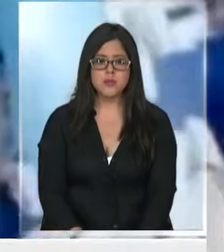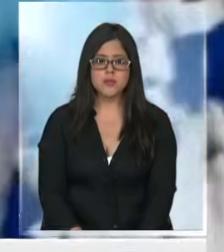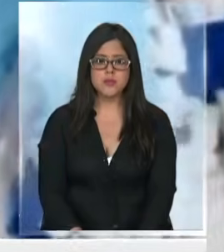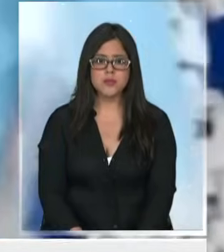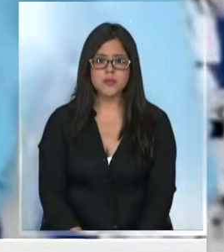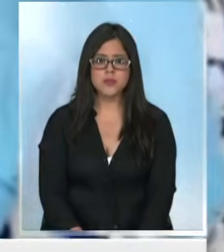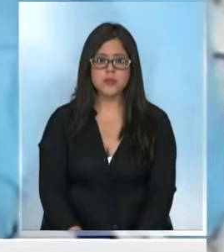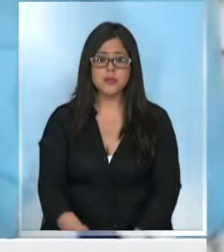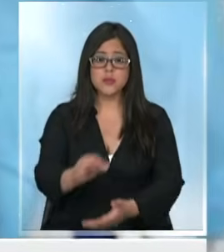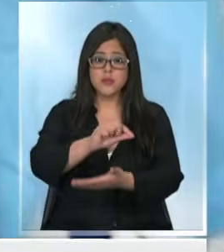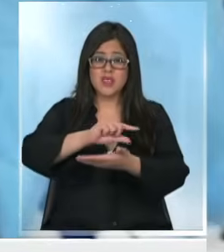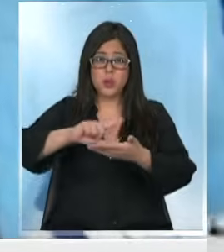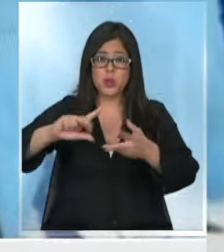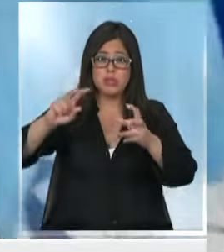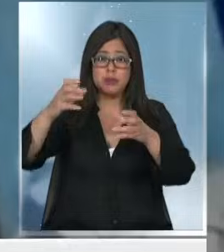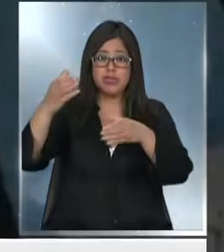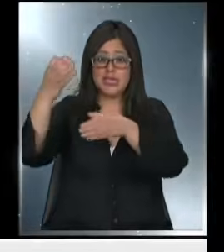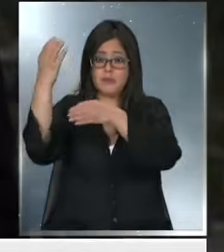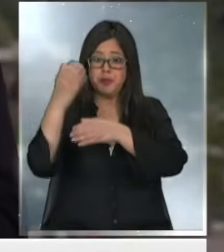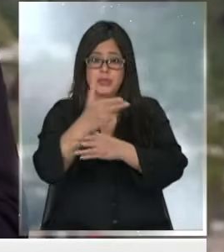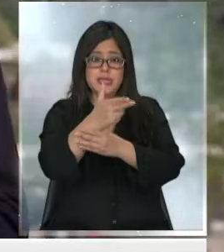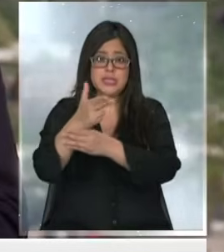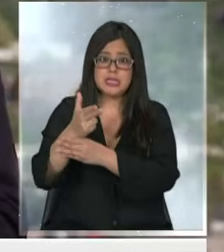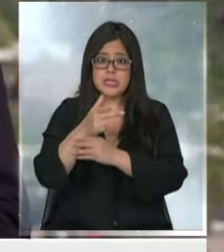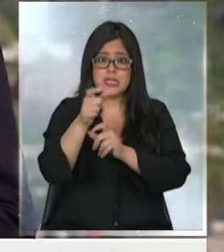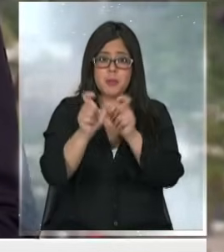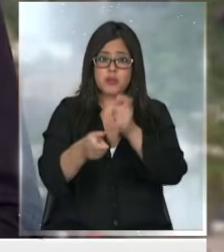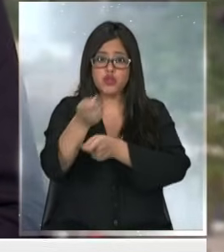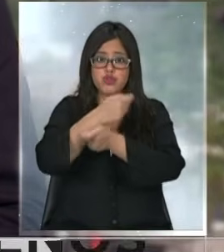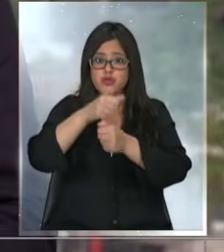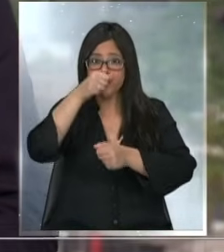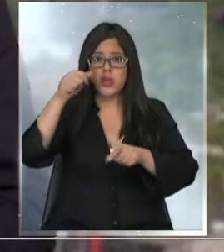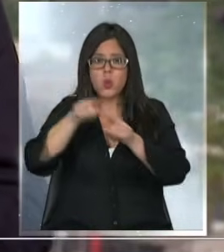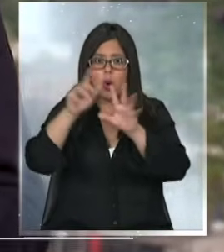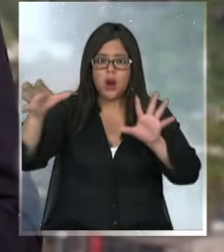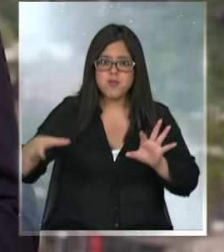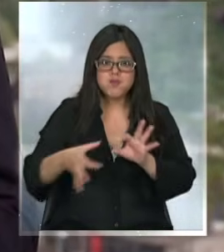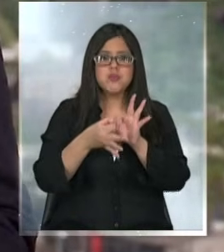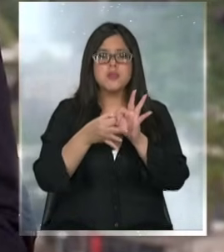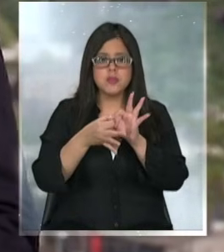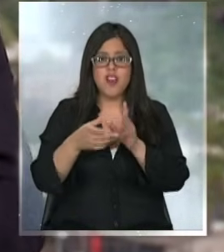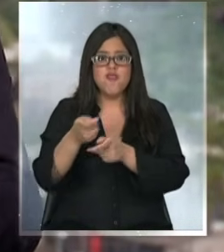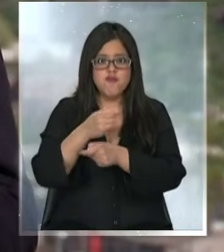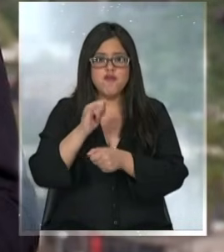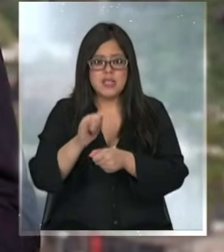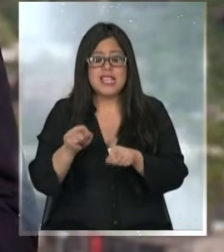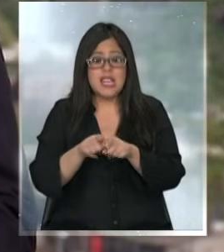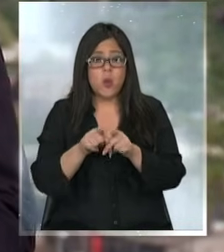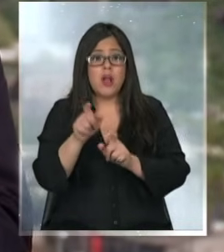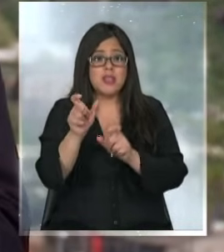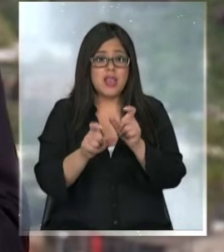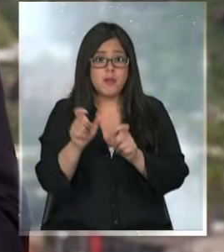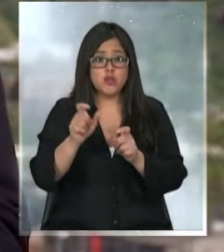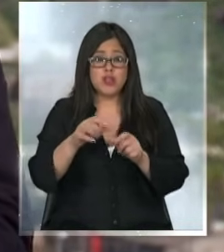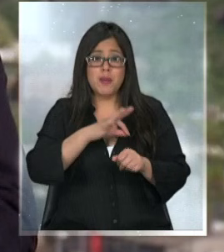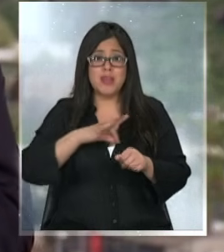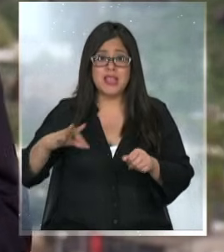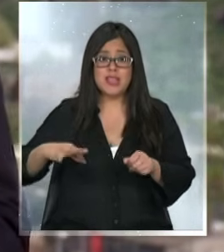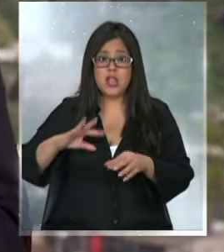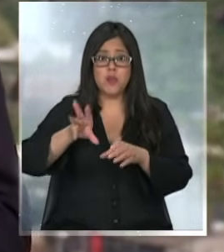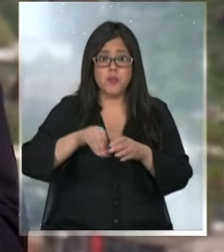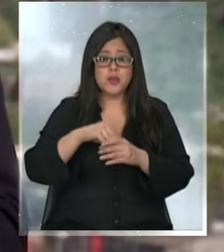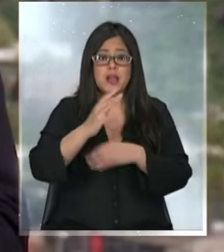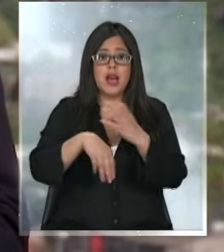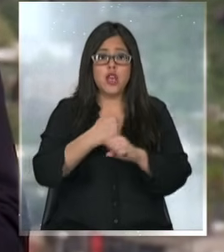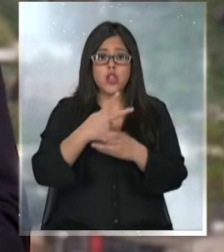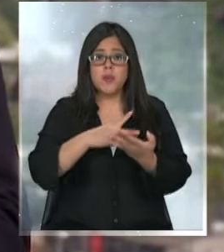El aumento de armamento en manos de narcotraficantes ha ido a la par con el tráfico de drogas en las calles. Según datos del Ministerio del Interior, el año 2020